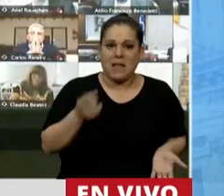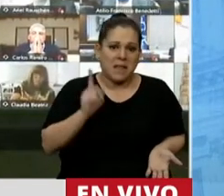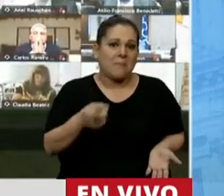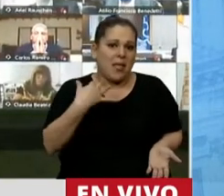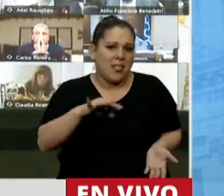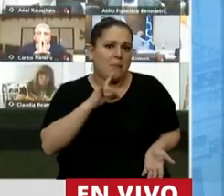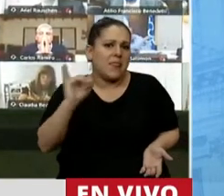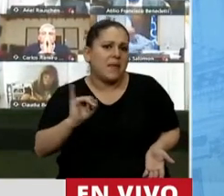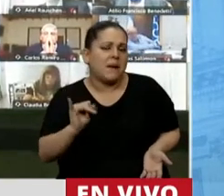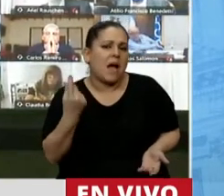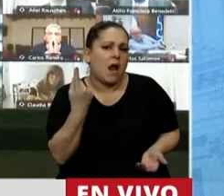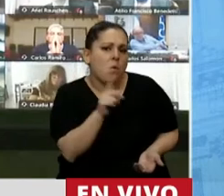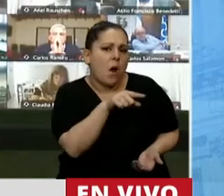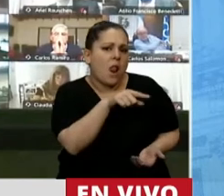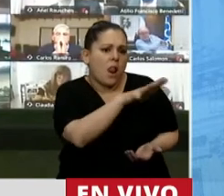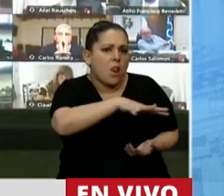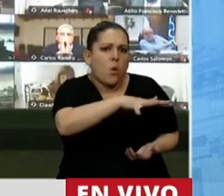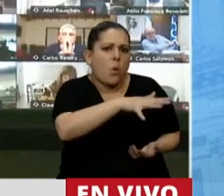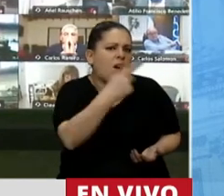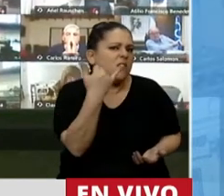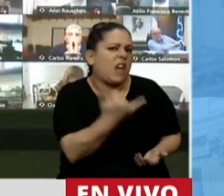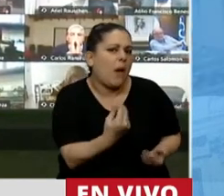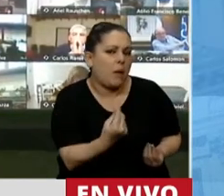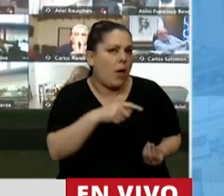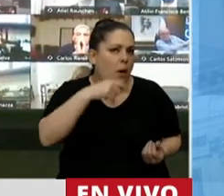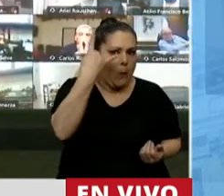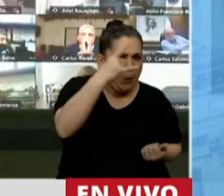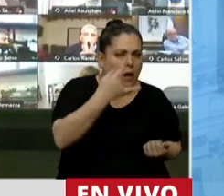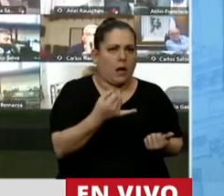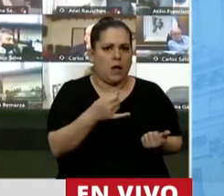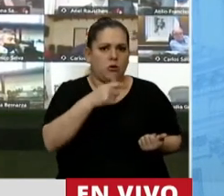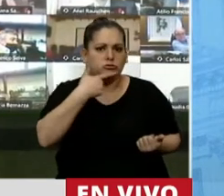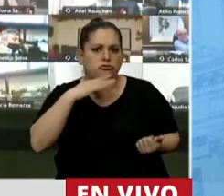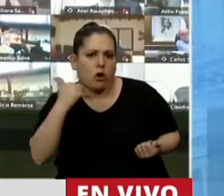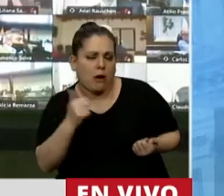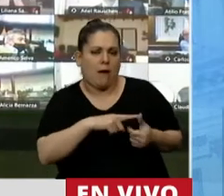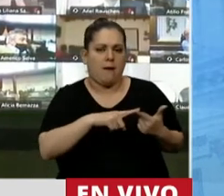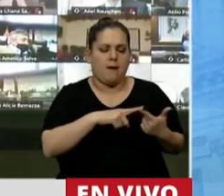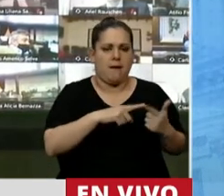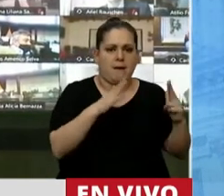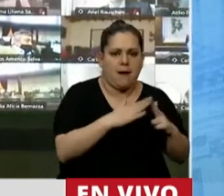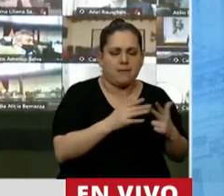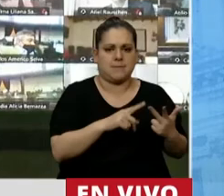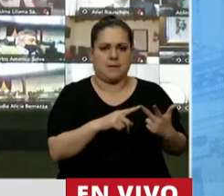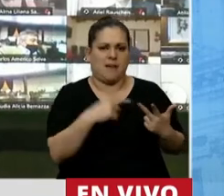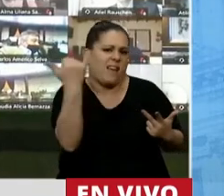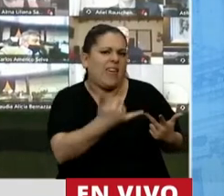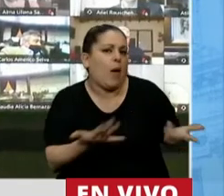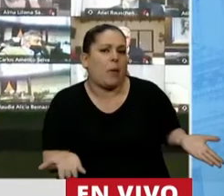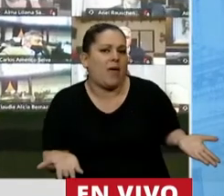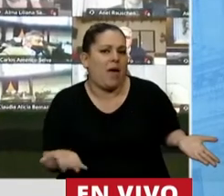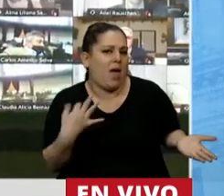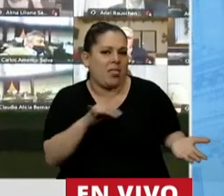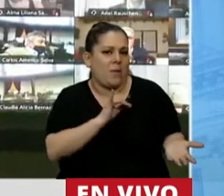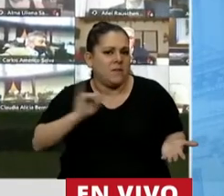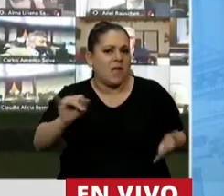se llevaba adelante allí. Tendrá que decir si había vacas, si había soja, si había casas, si la actividad